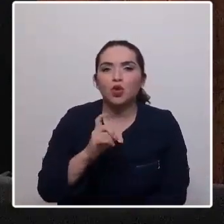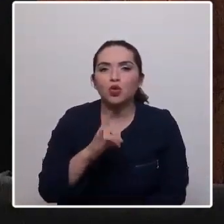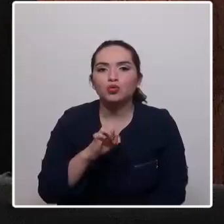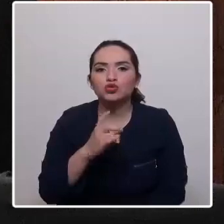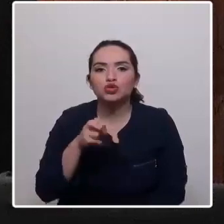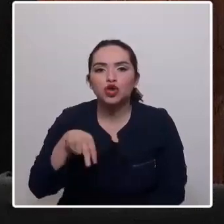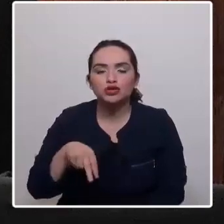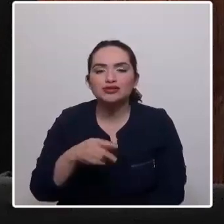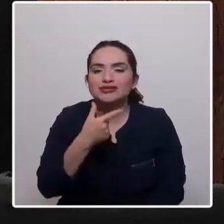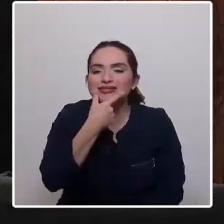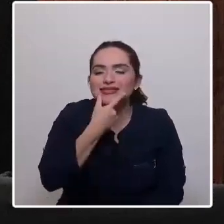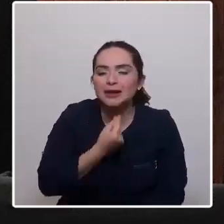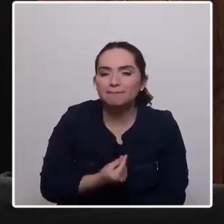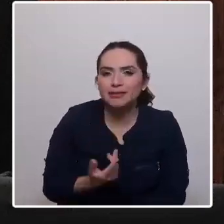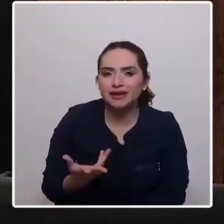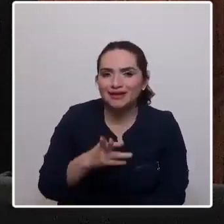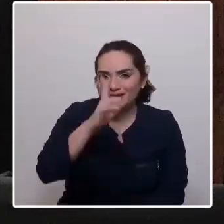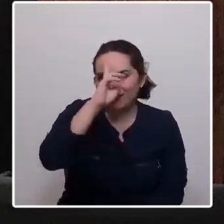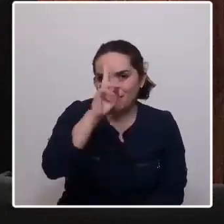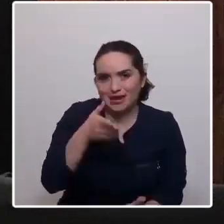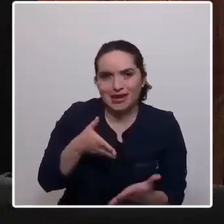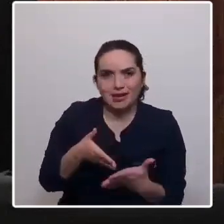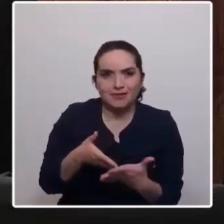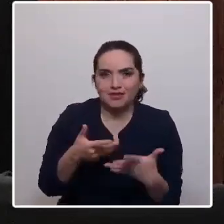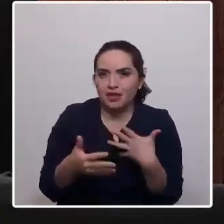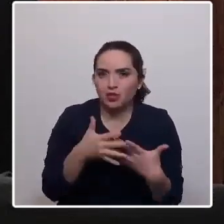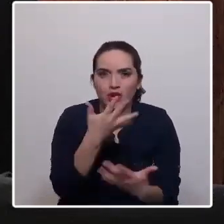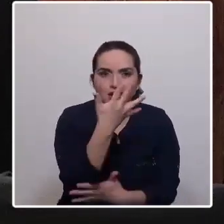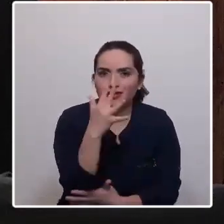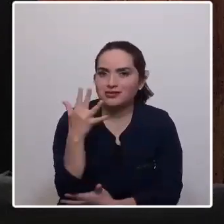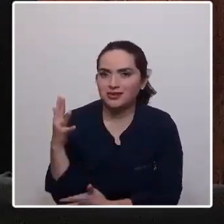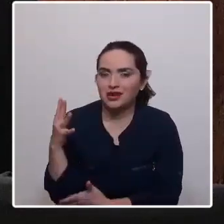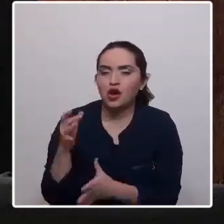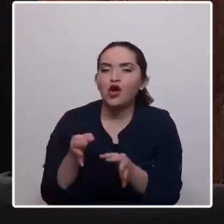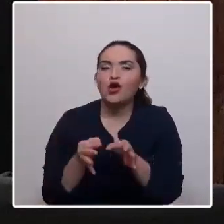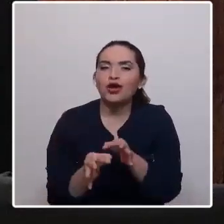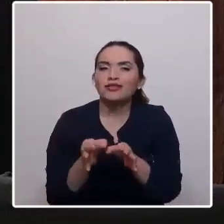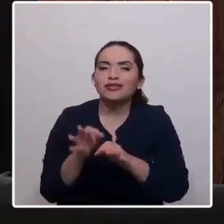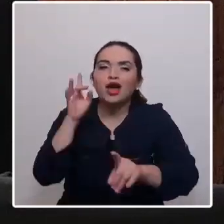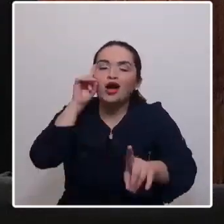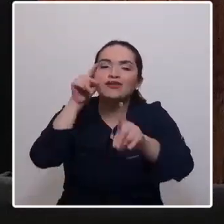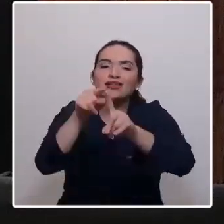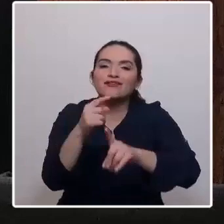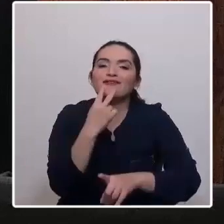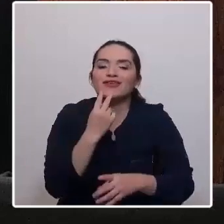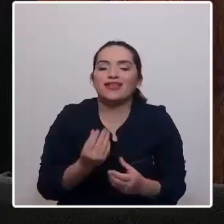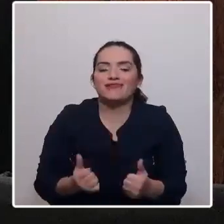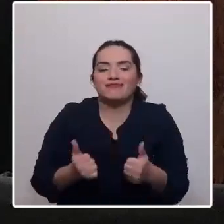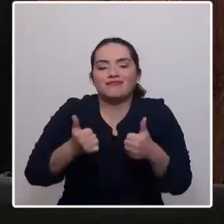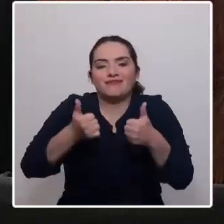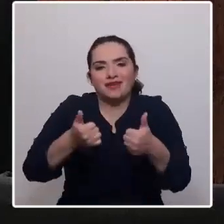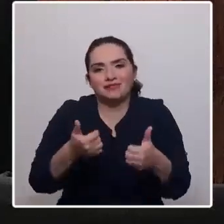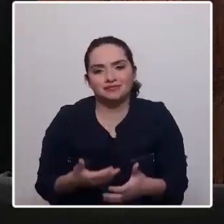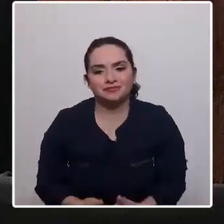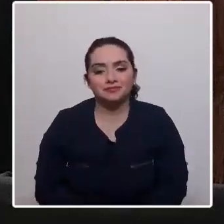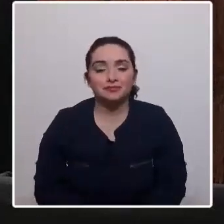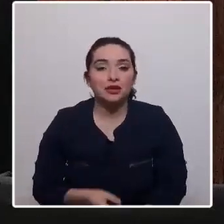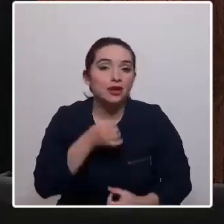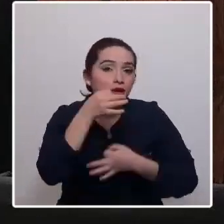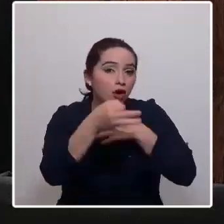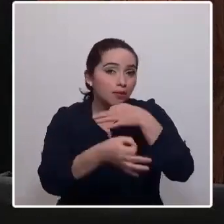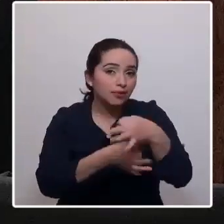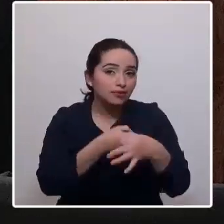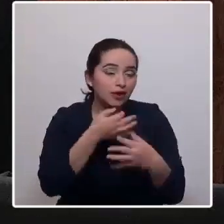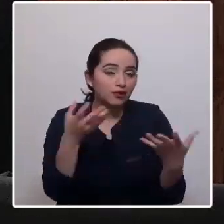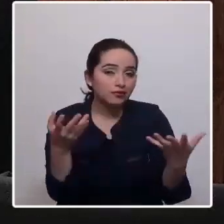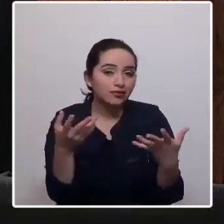respeta los límites ecológicos y se orienta al buen vivir. Lo que les he comentado se relaciona con